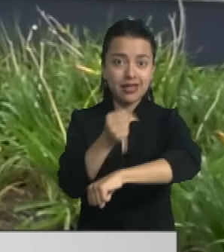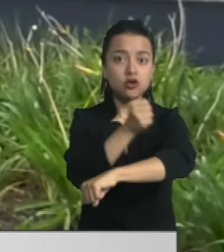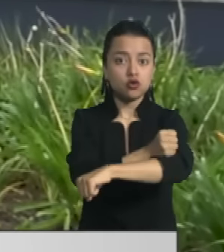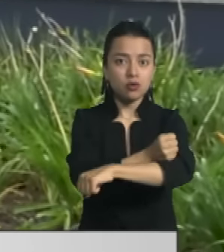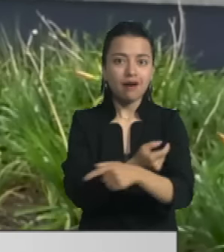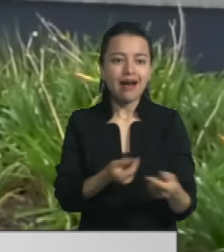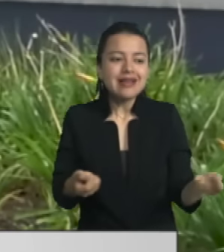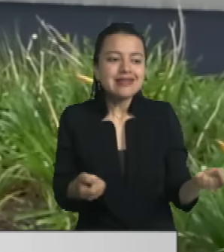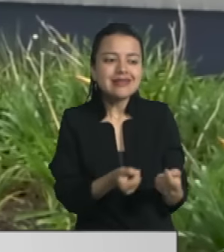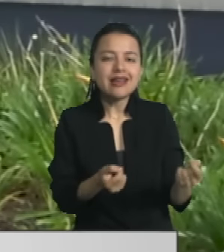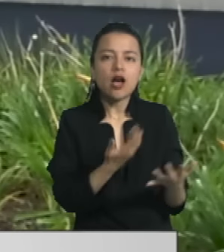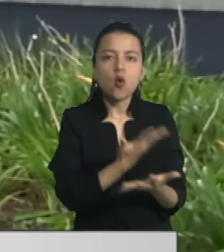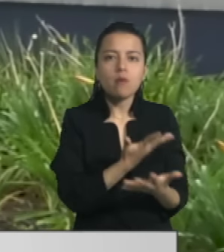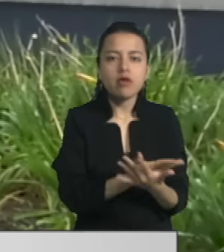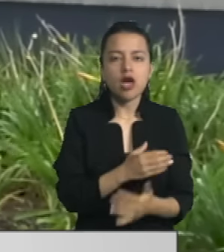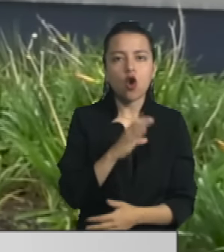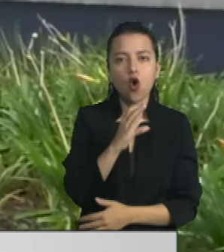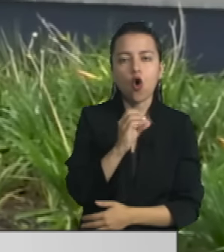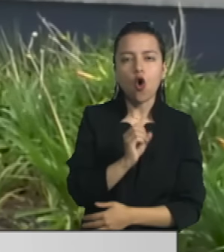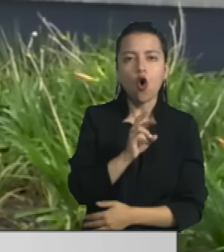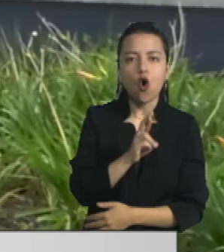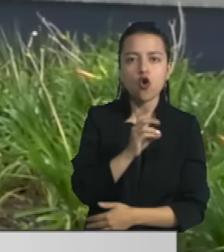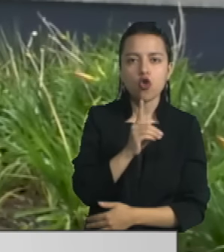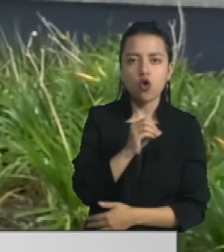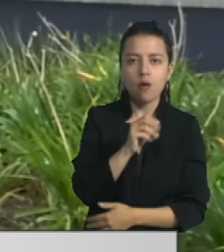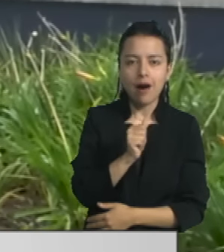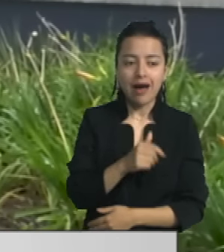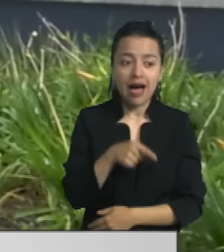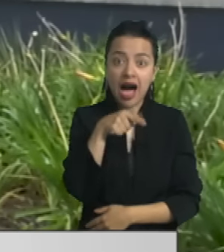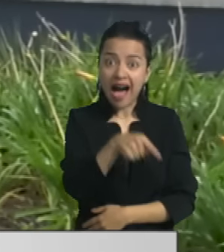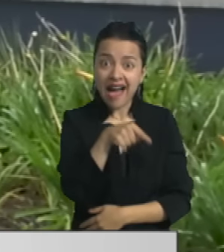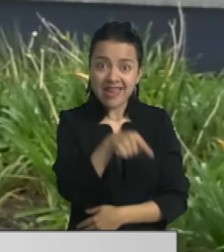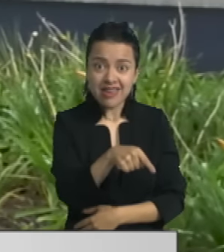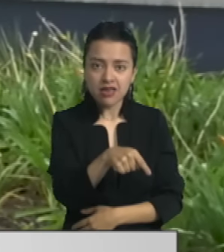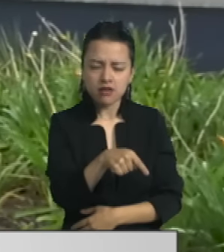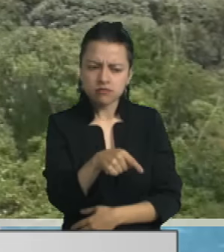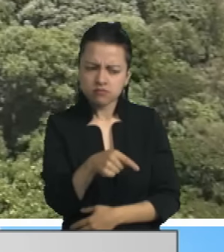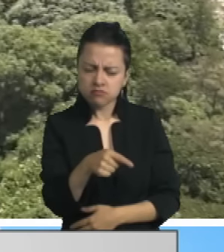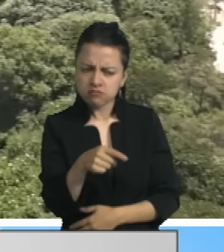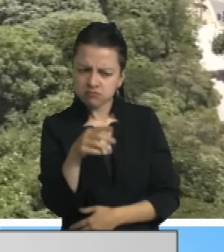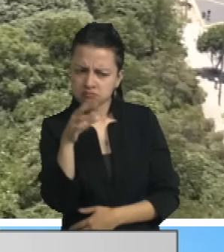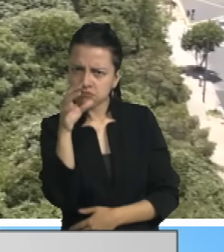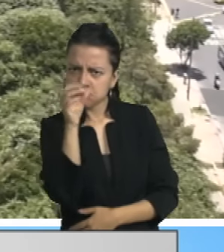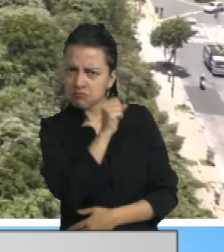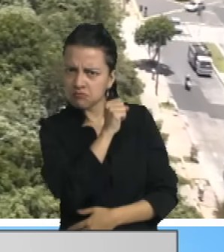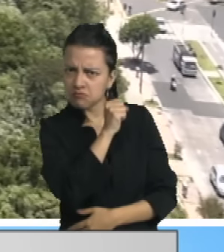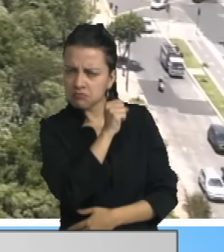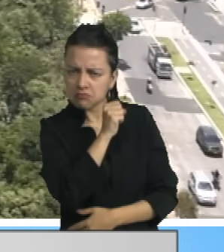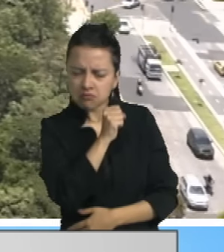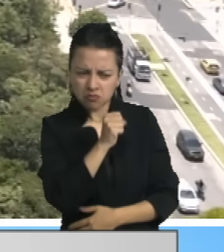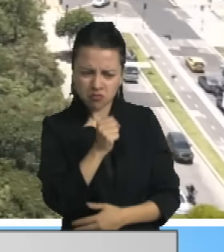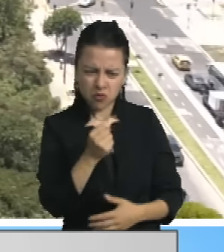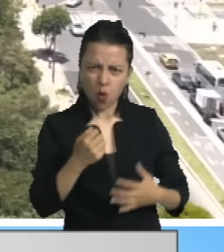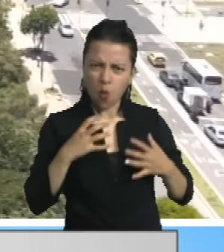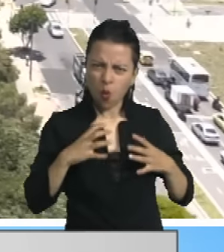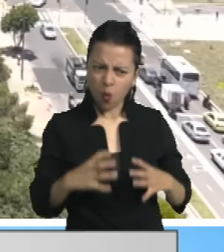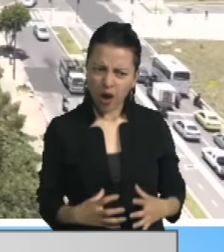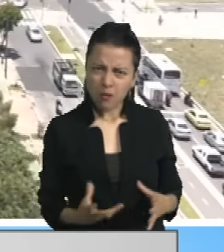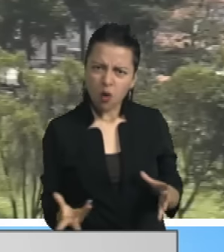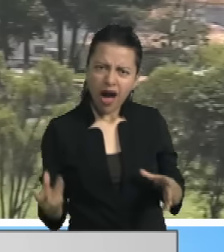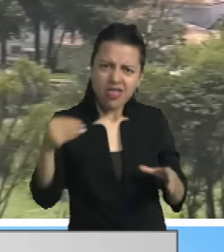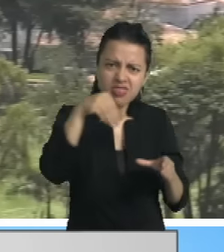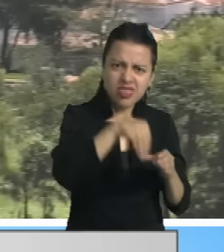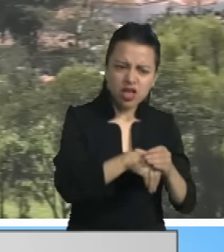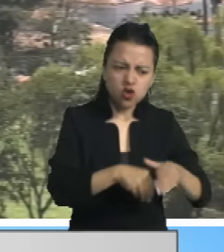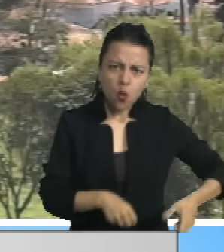metros del humedal Córdoba allí las autoridades encontraron en las últimas horas el cuerpo dentro de una maleta de una